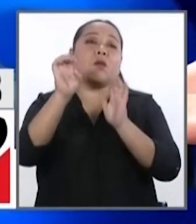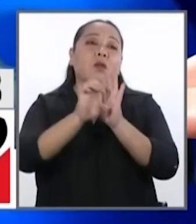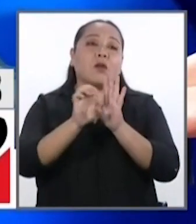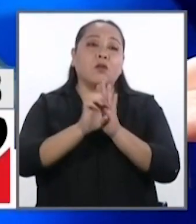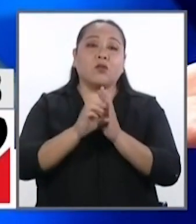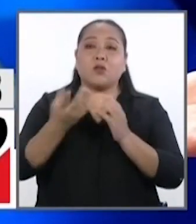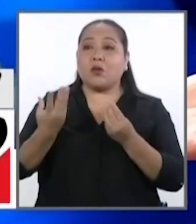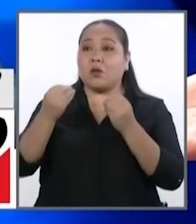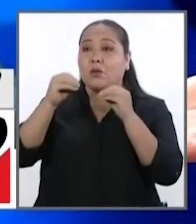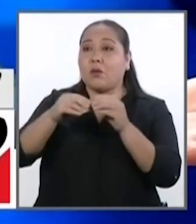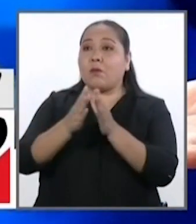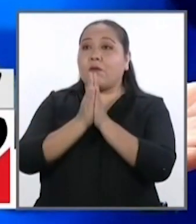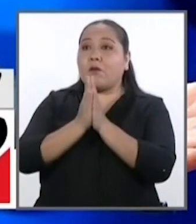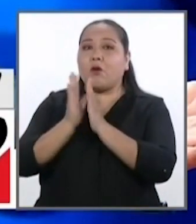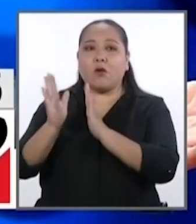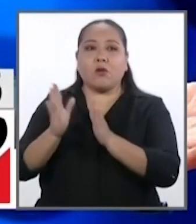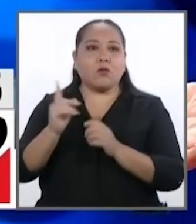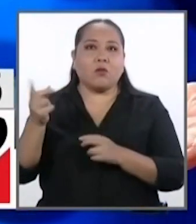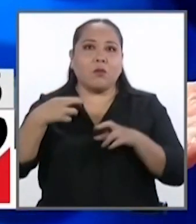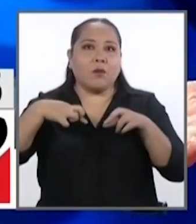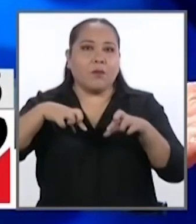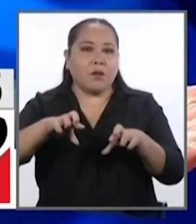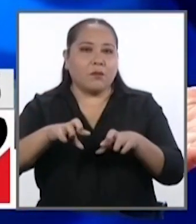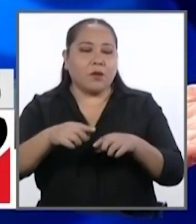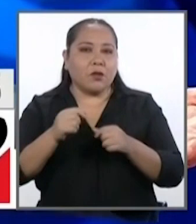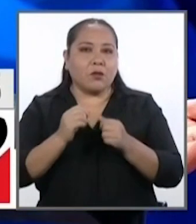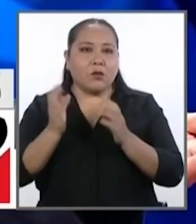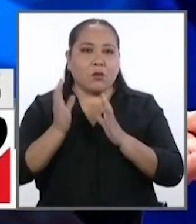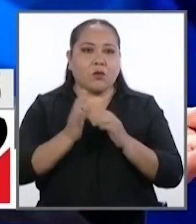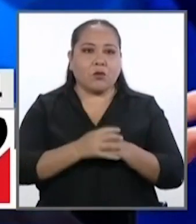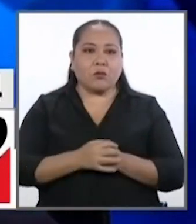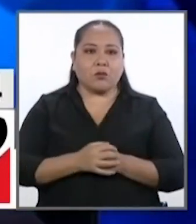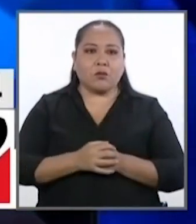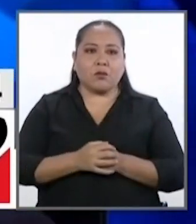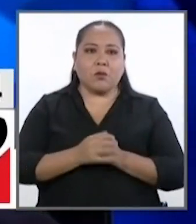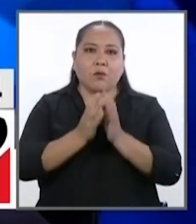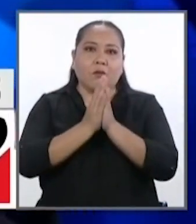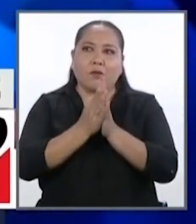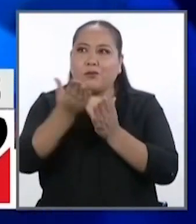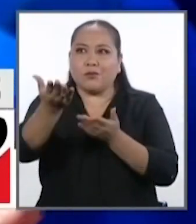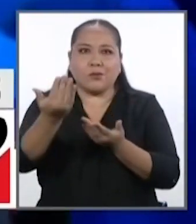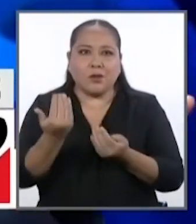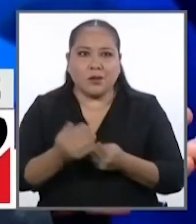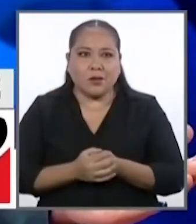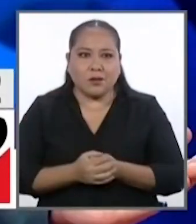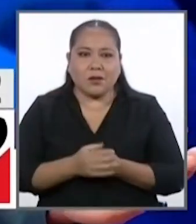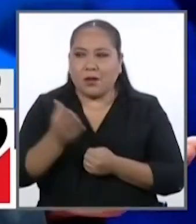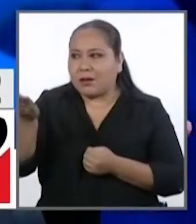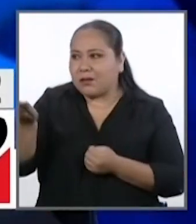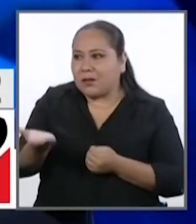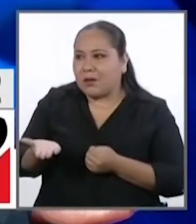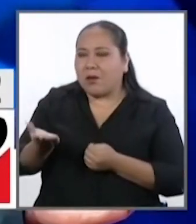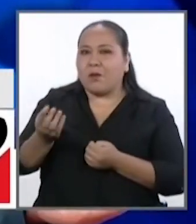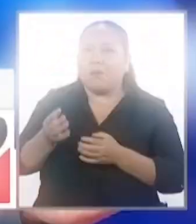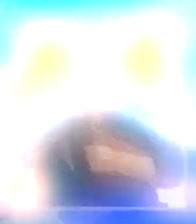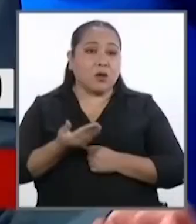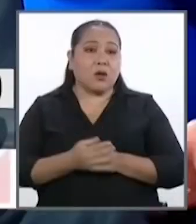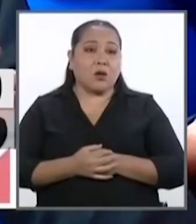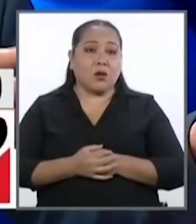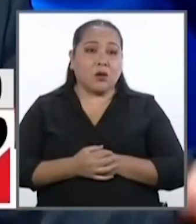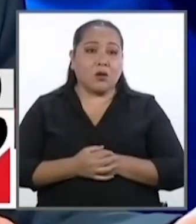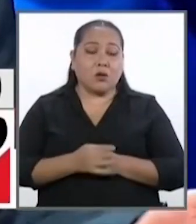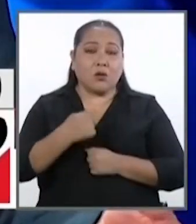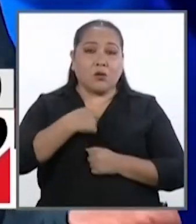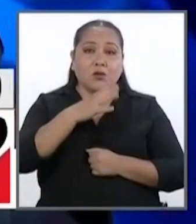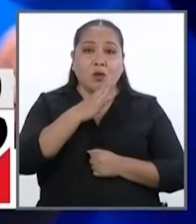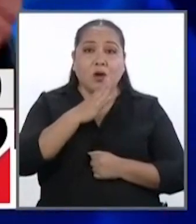pido que ponga orden. No deja hablar. Continúe, por favor, no, candidato. Por favor, tiene que al señor pedirle orden. Pero